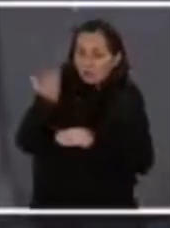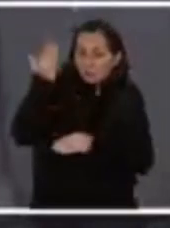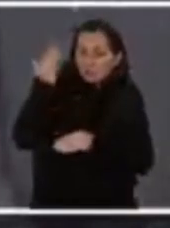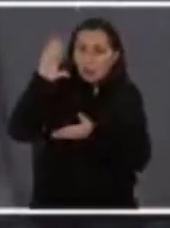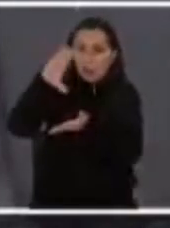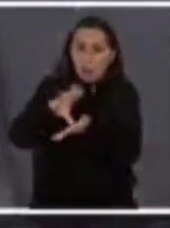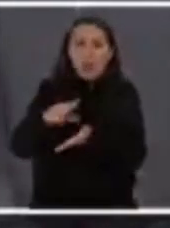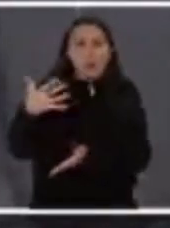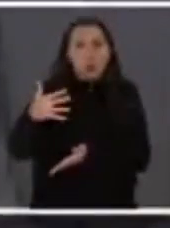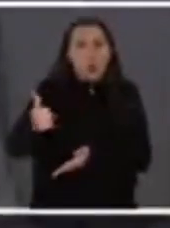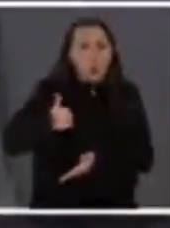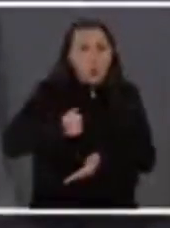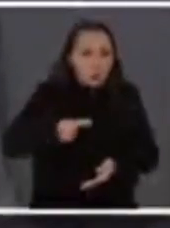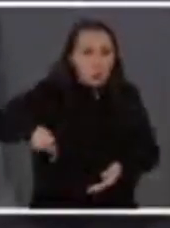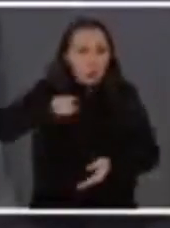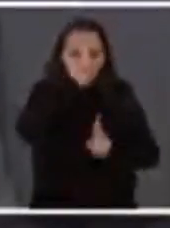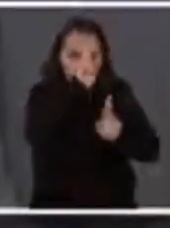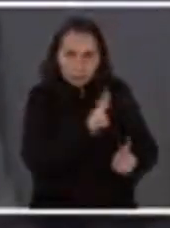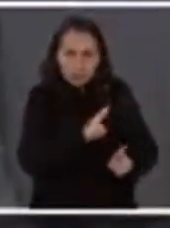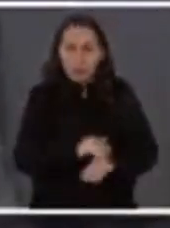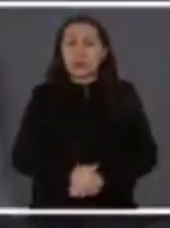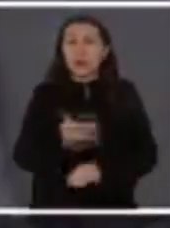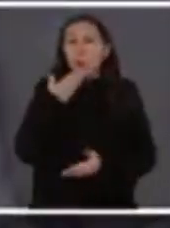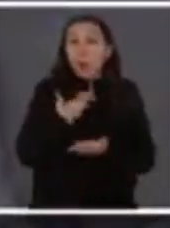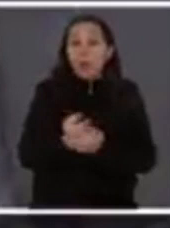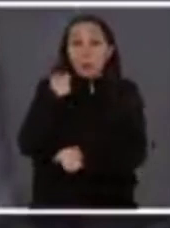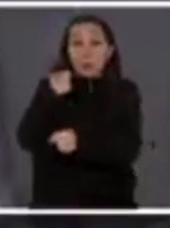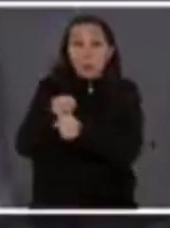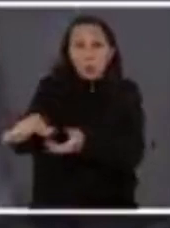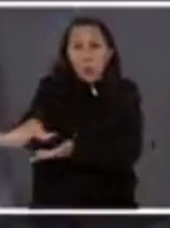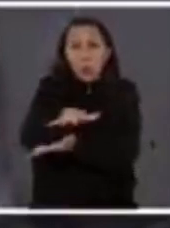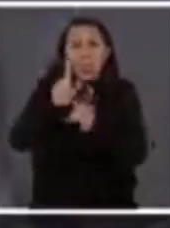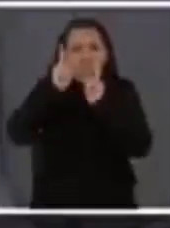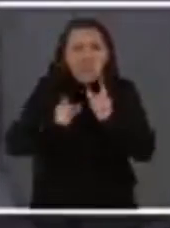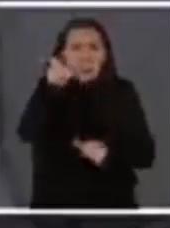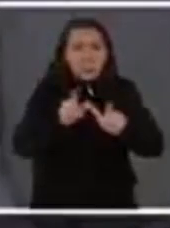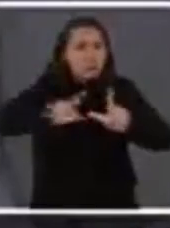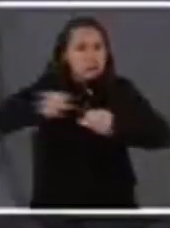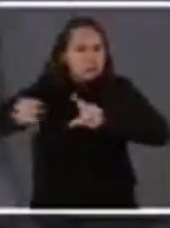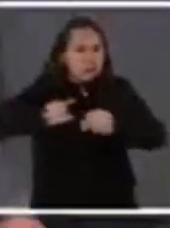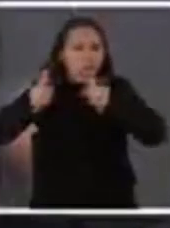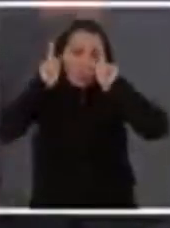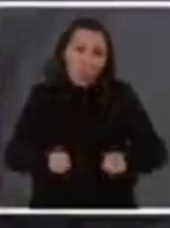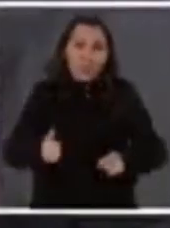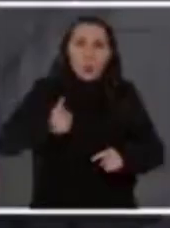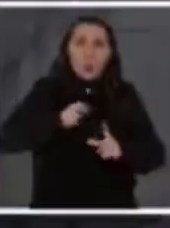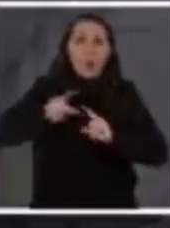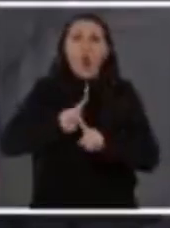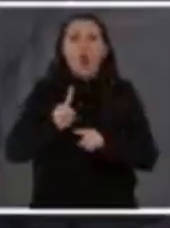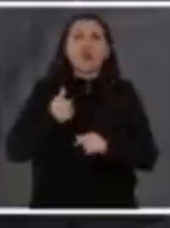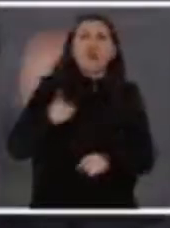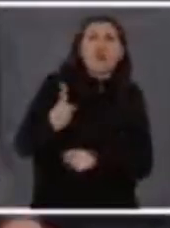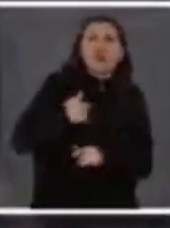tenido como país, es importante que todos los respeten. Cuando se decreta que una zona se tiene que evacuar, se tiene que evacuar. No es